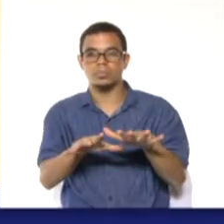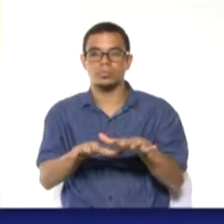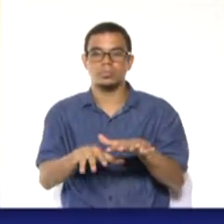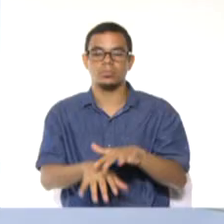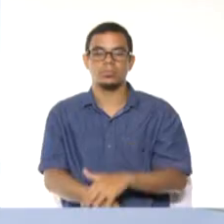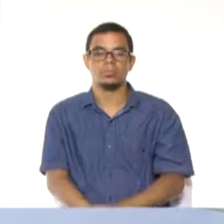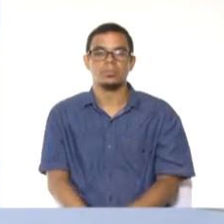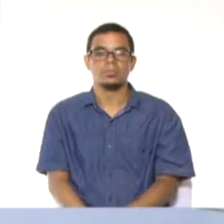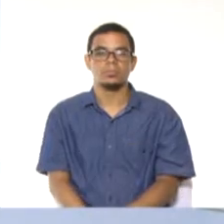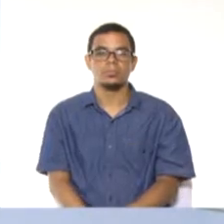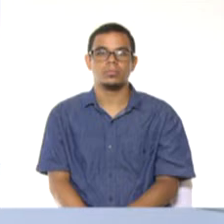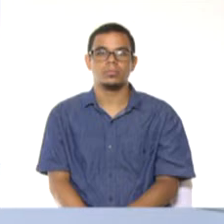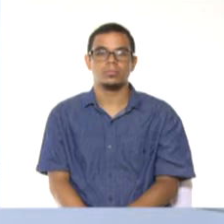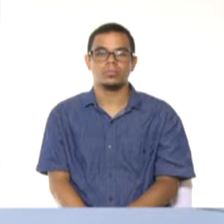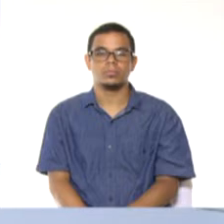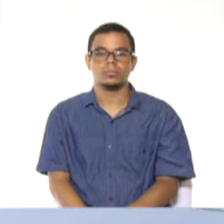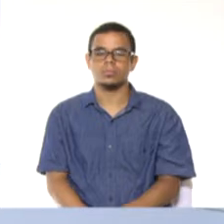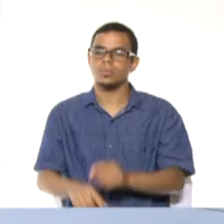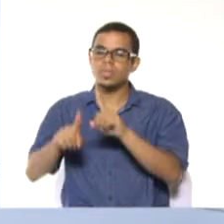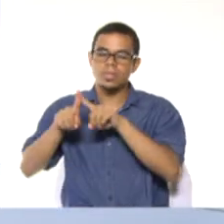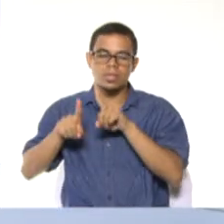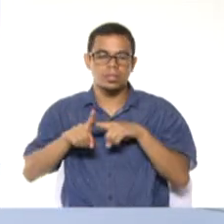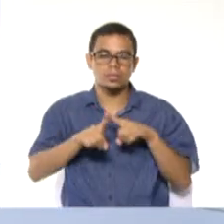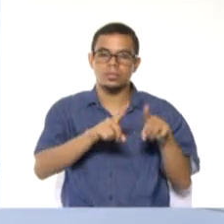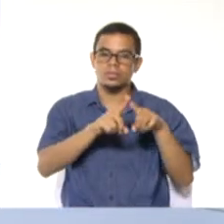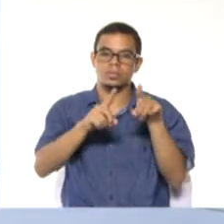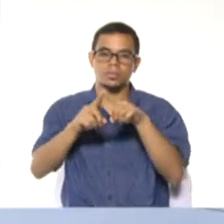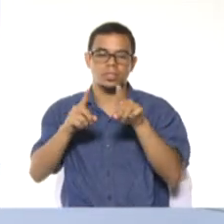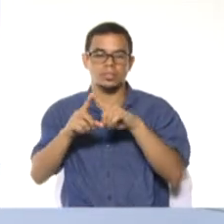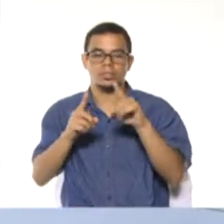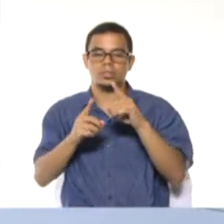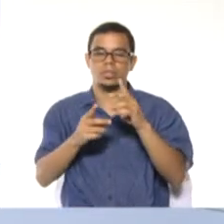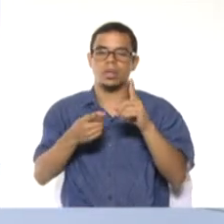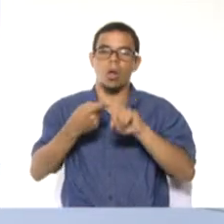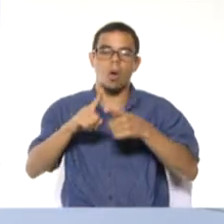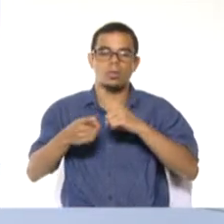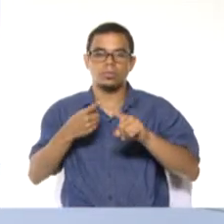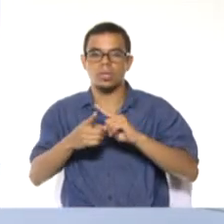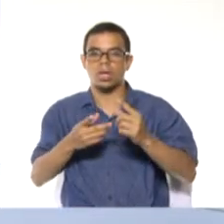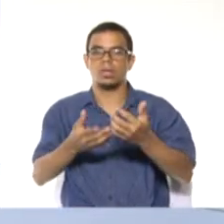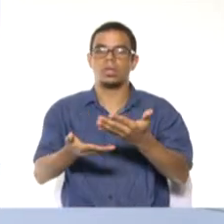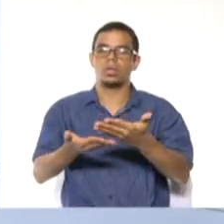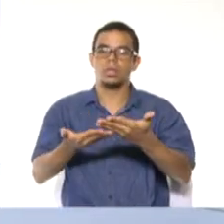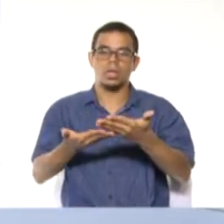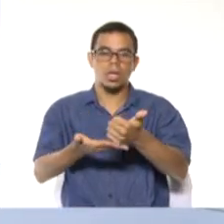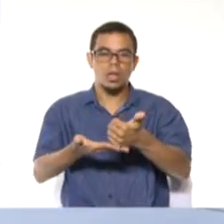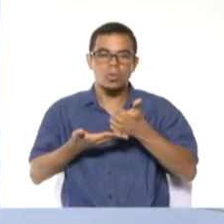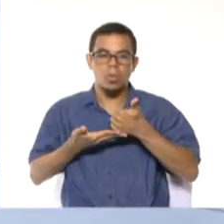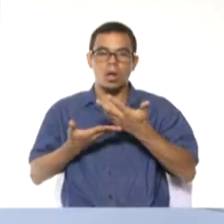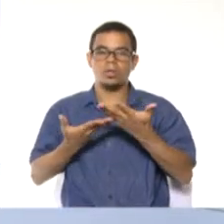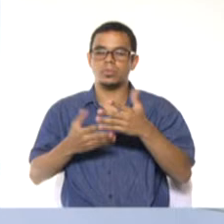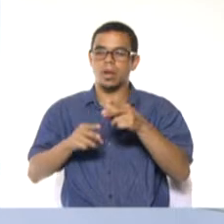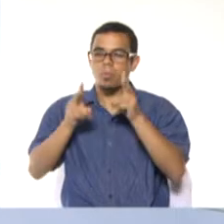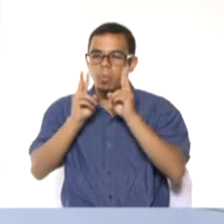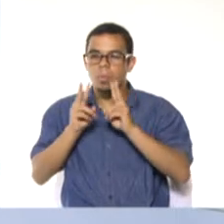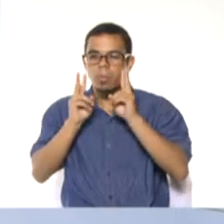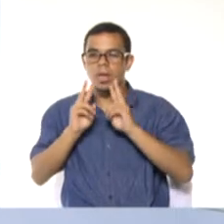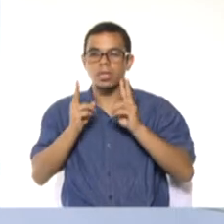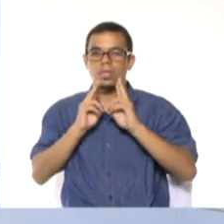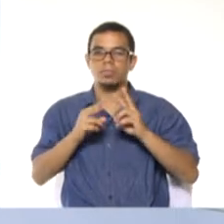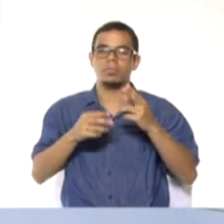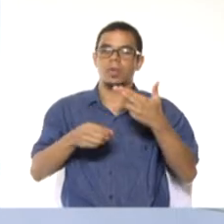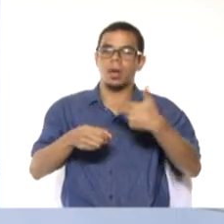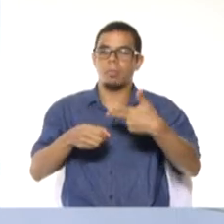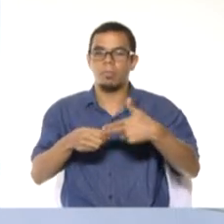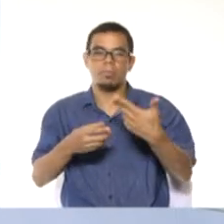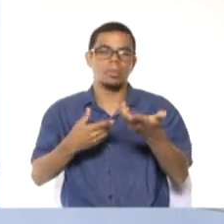son derivados? A ver, del petróleo. Entonces, ¿el petróleo es un hidrocarburo? Pues sí. Esos hidrocarburos